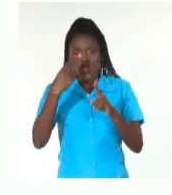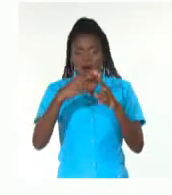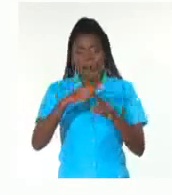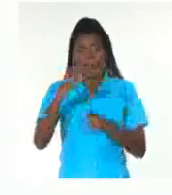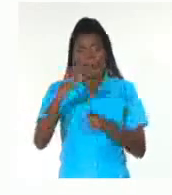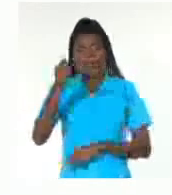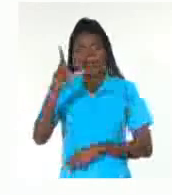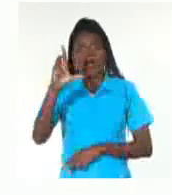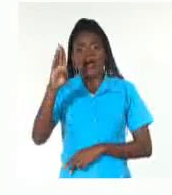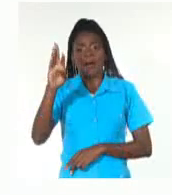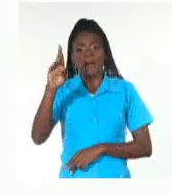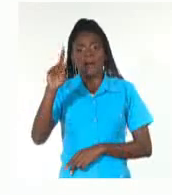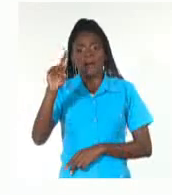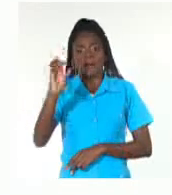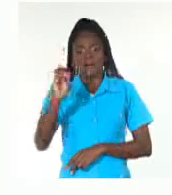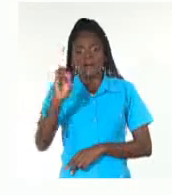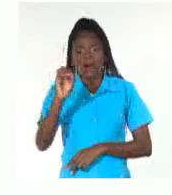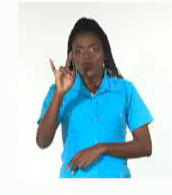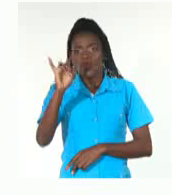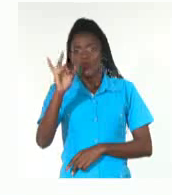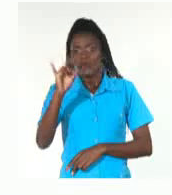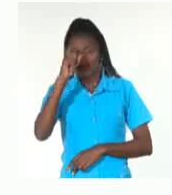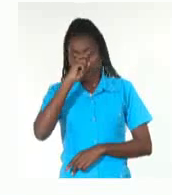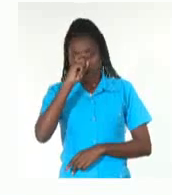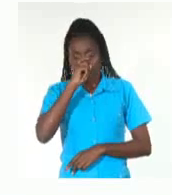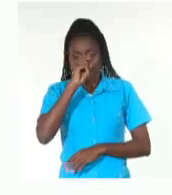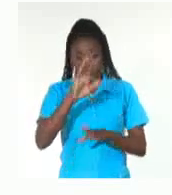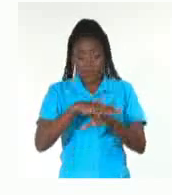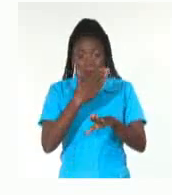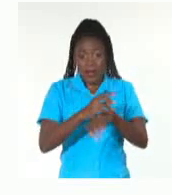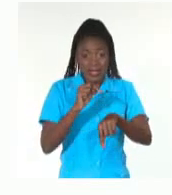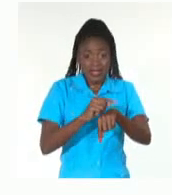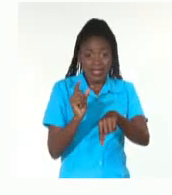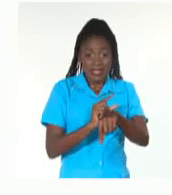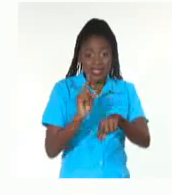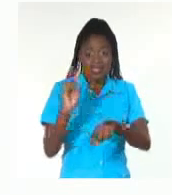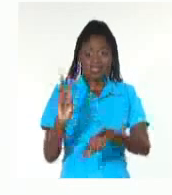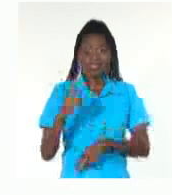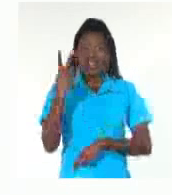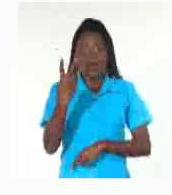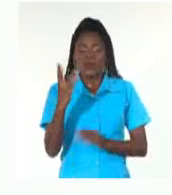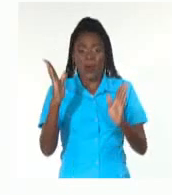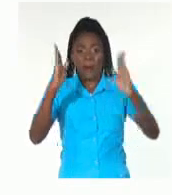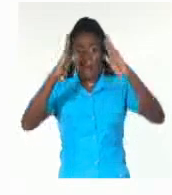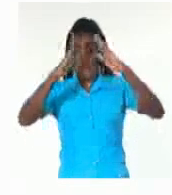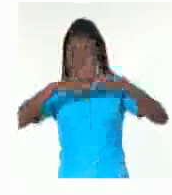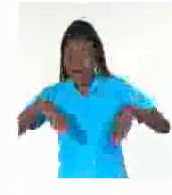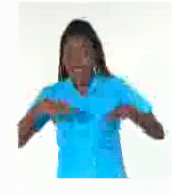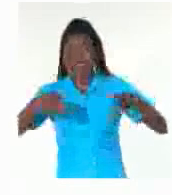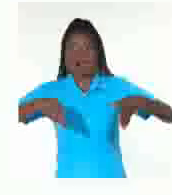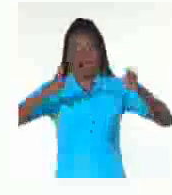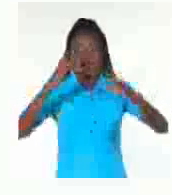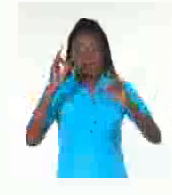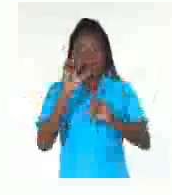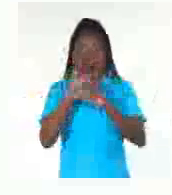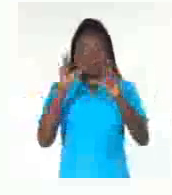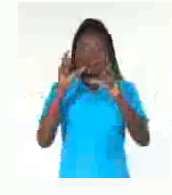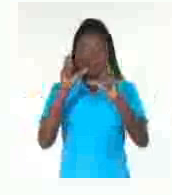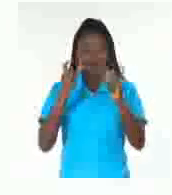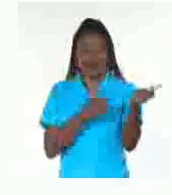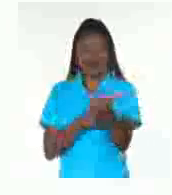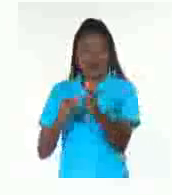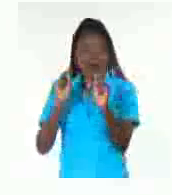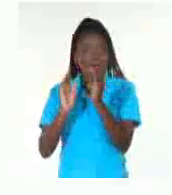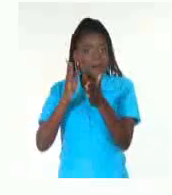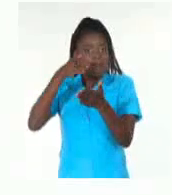López, de 97 años de edad. Al poco tiempo del derrumbe se produjo un segundo desplome de la edificación que sorprendió a los bomberos laborando en el